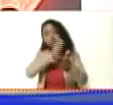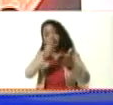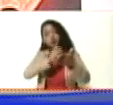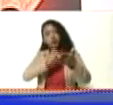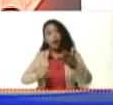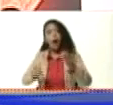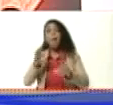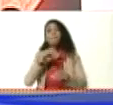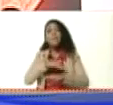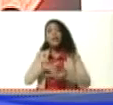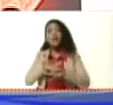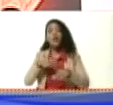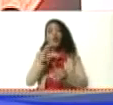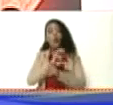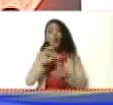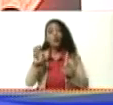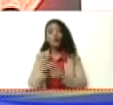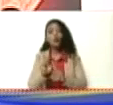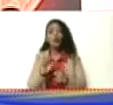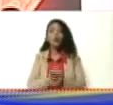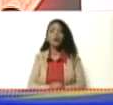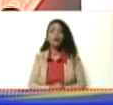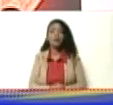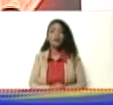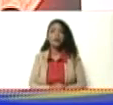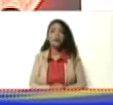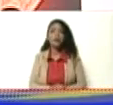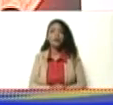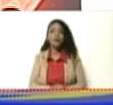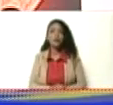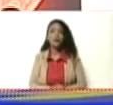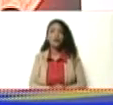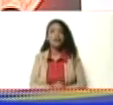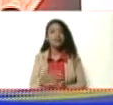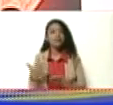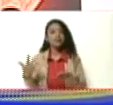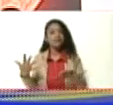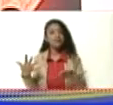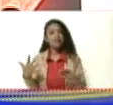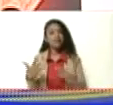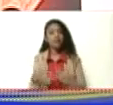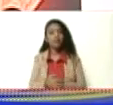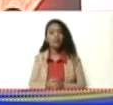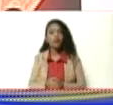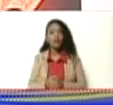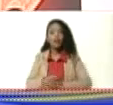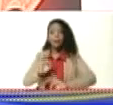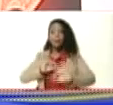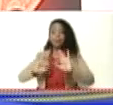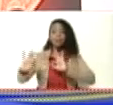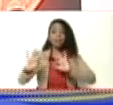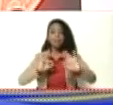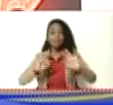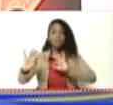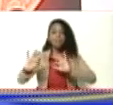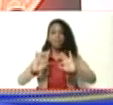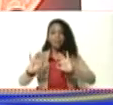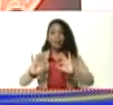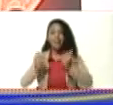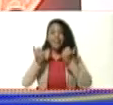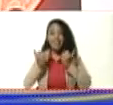Cultura, Ernesto Villegas Polhat, que preparemos desde